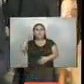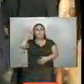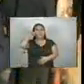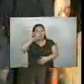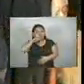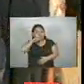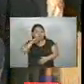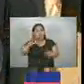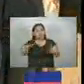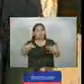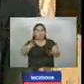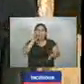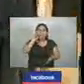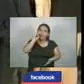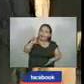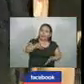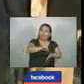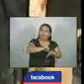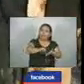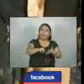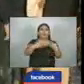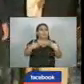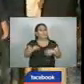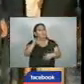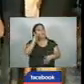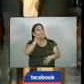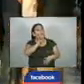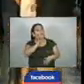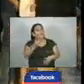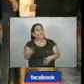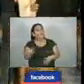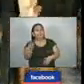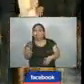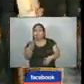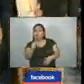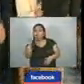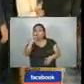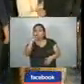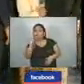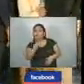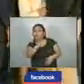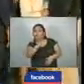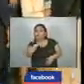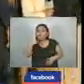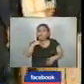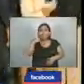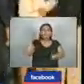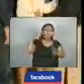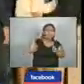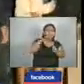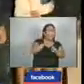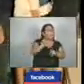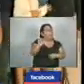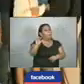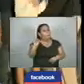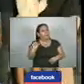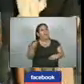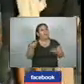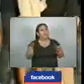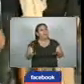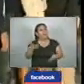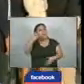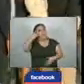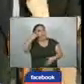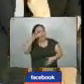mención y énfasis en la disminución en la tasa de homicidio y delincuencia en el país, ejemplificando